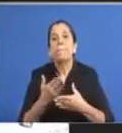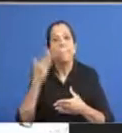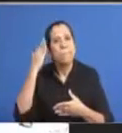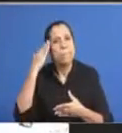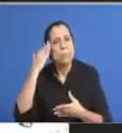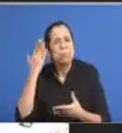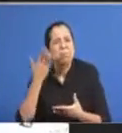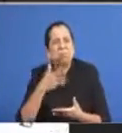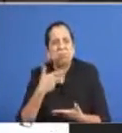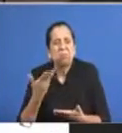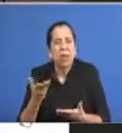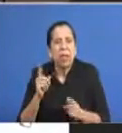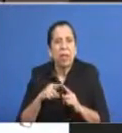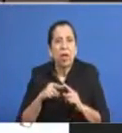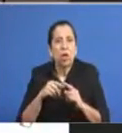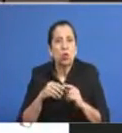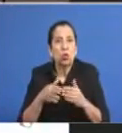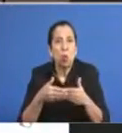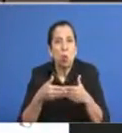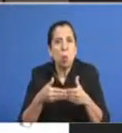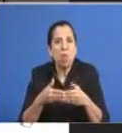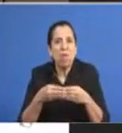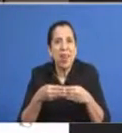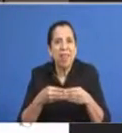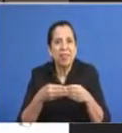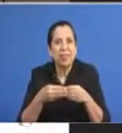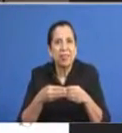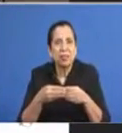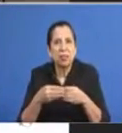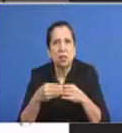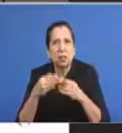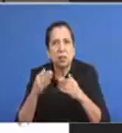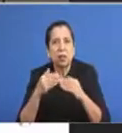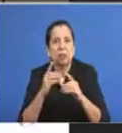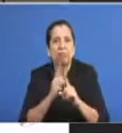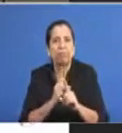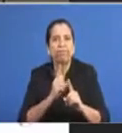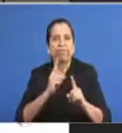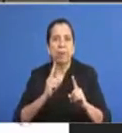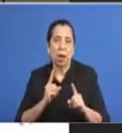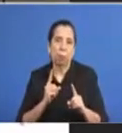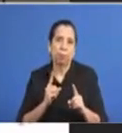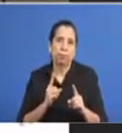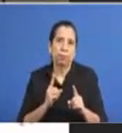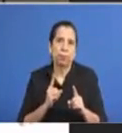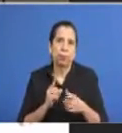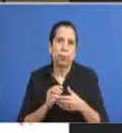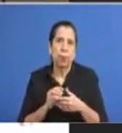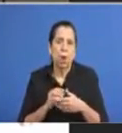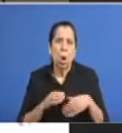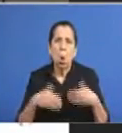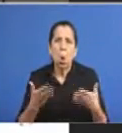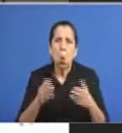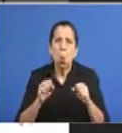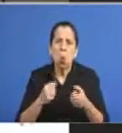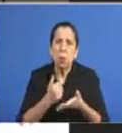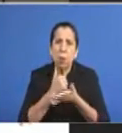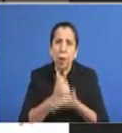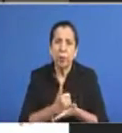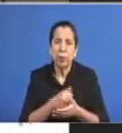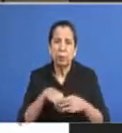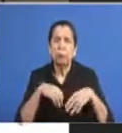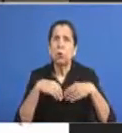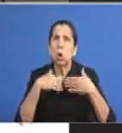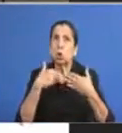dónde podemos flexibilizar lo del distanciamiento. Pero ¿cómo podemos ayudar a todos